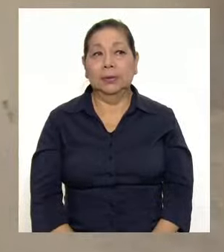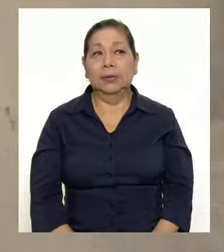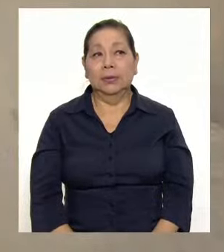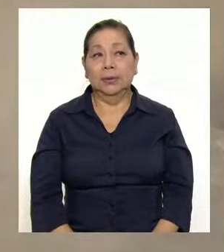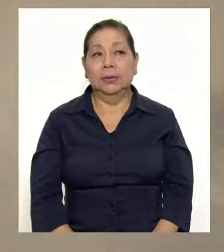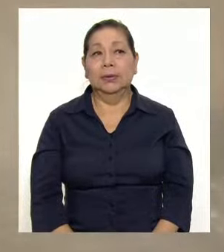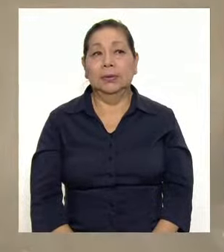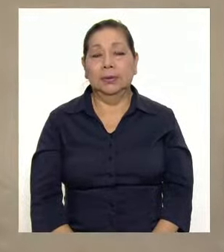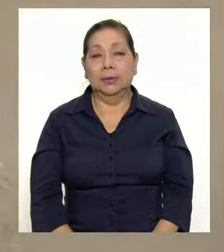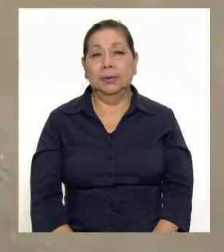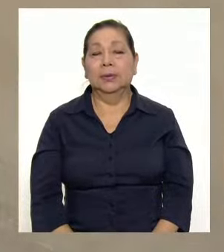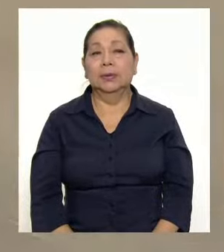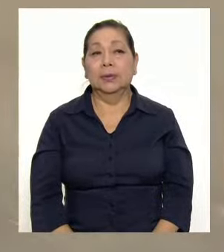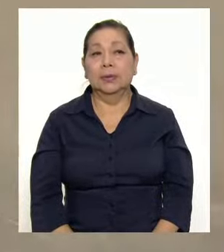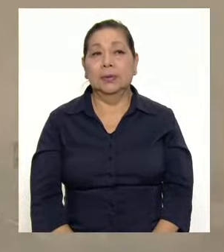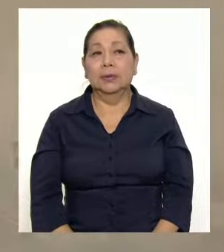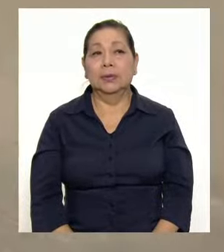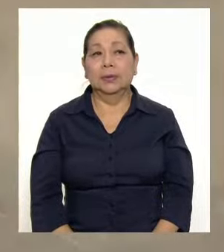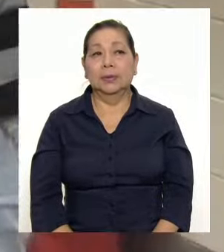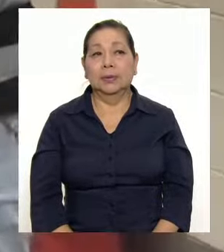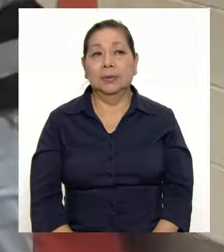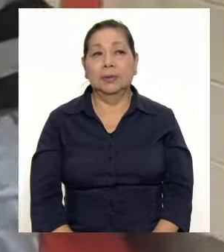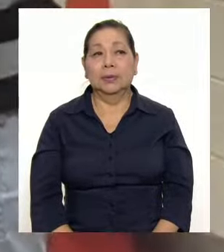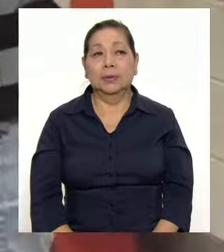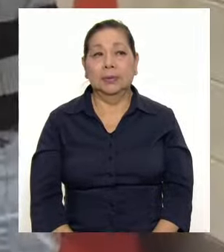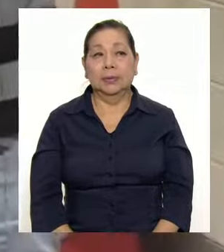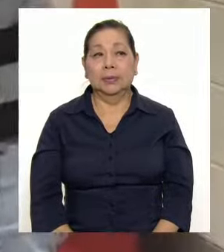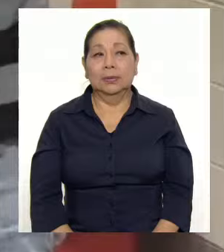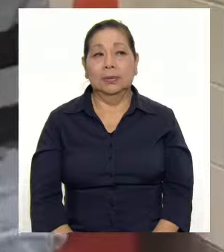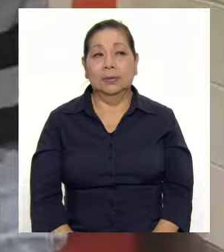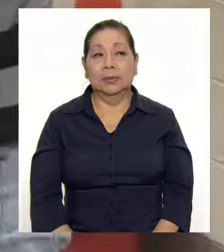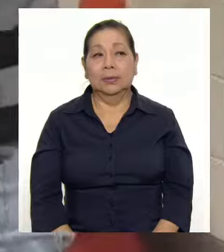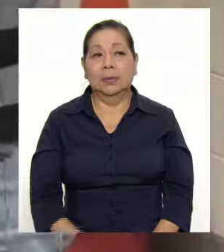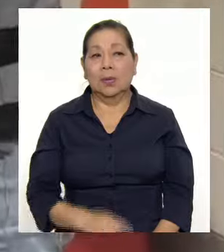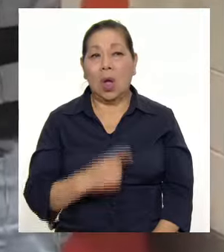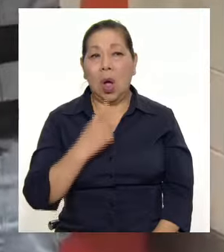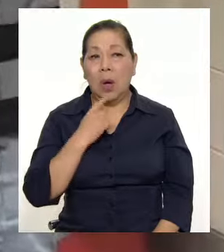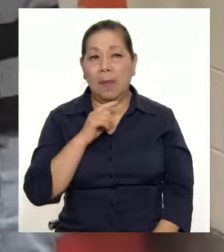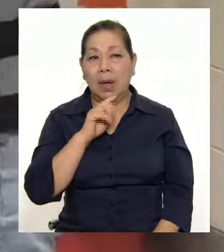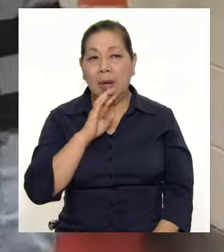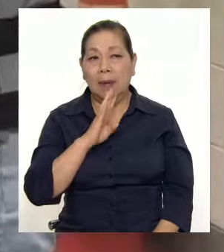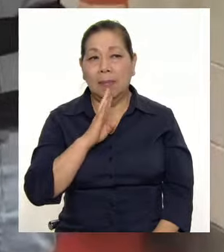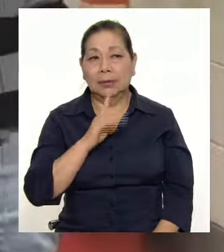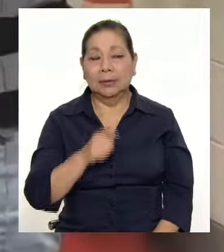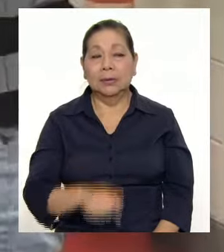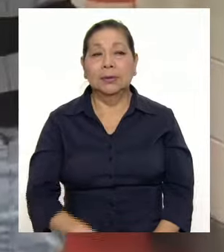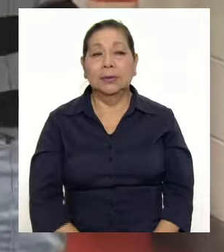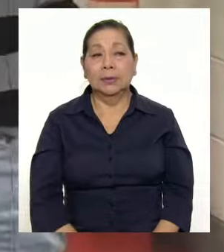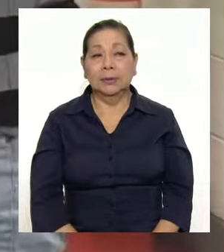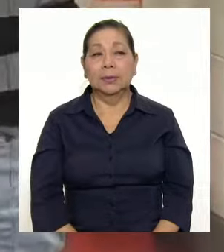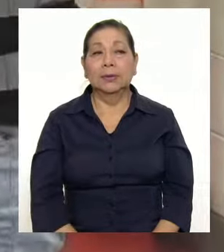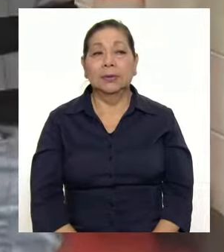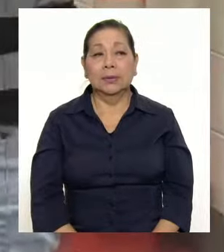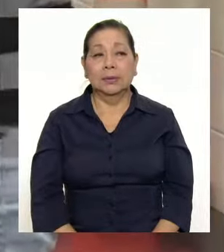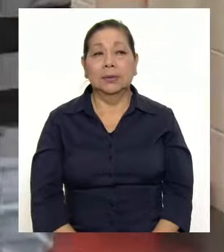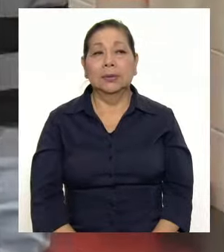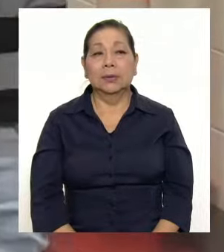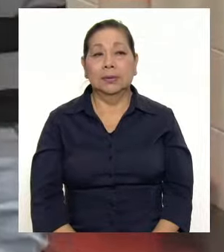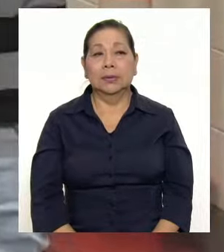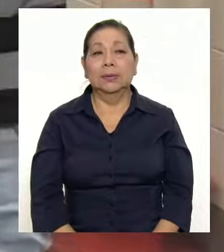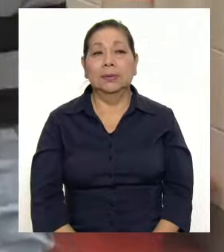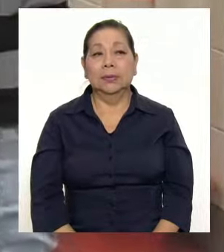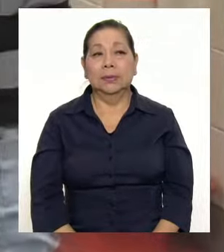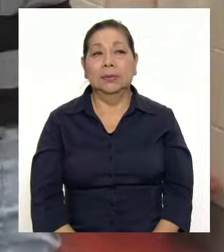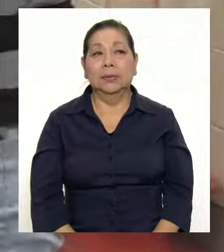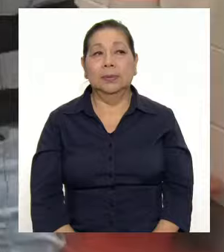gramos de alcaloide de cocaína. Como usted puede apreciar, la coloración de su peso es inmediata, presente indicativo